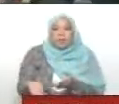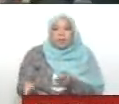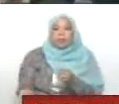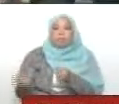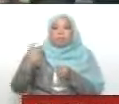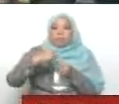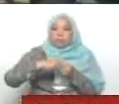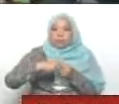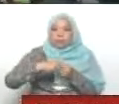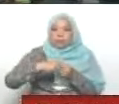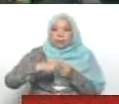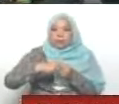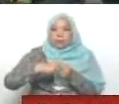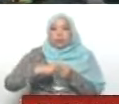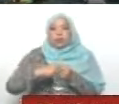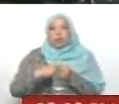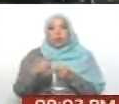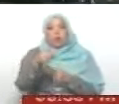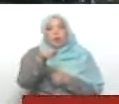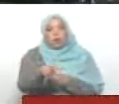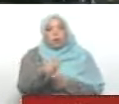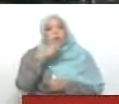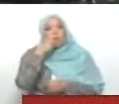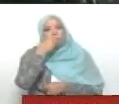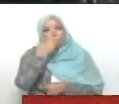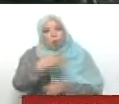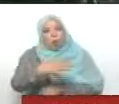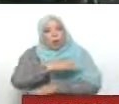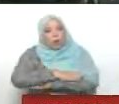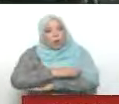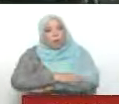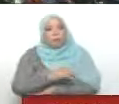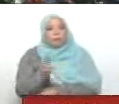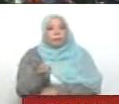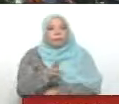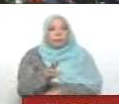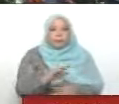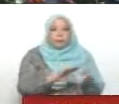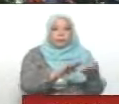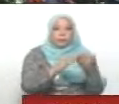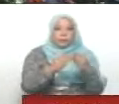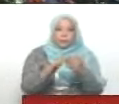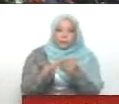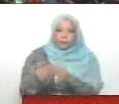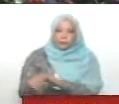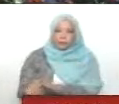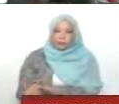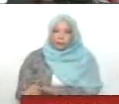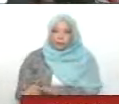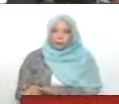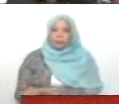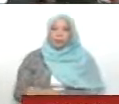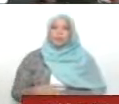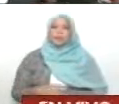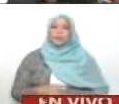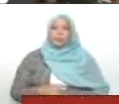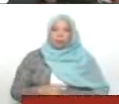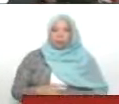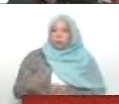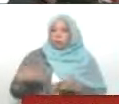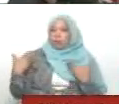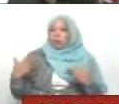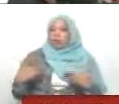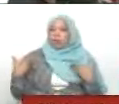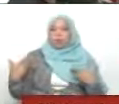incorporarlos. Son muchachos nobles de los barrios de Venezuela. Y mire qué alegría ellos cuando